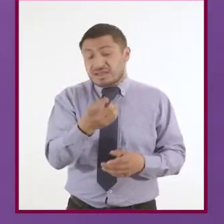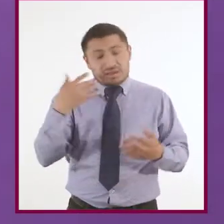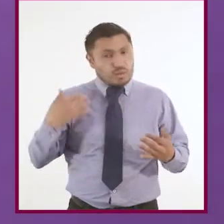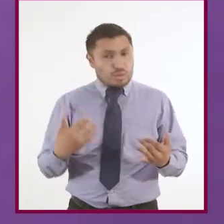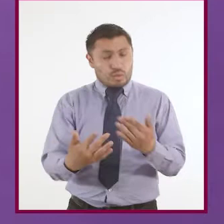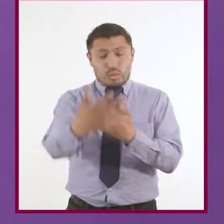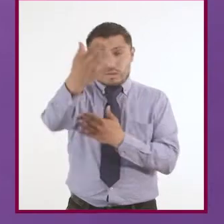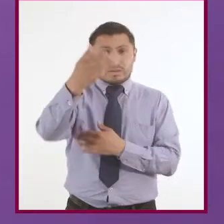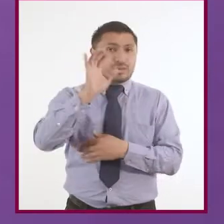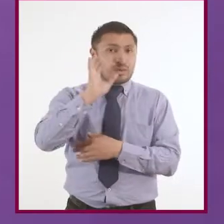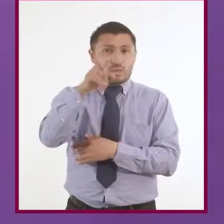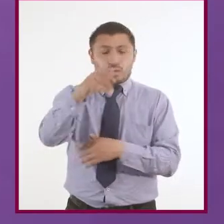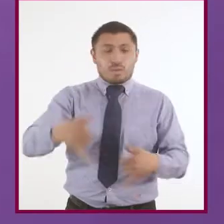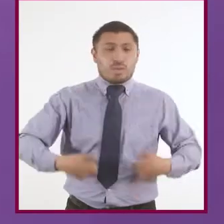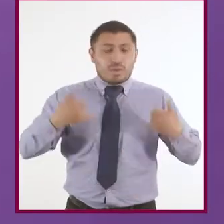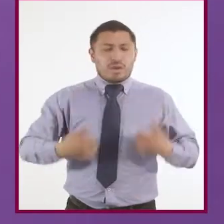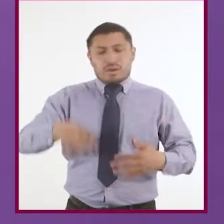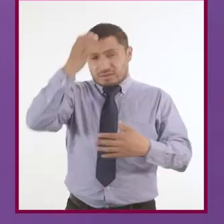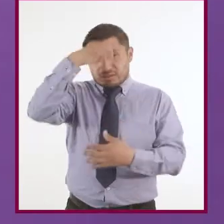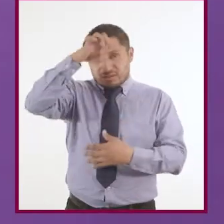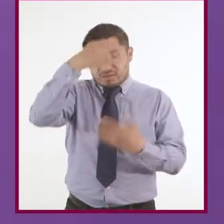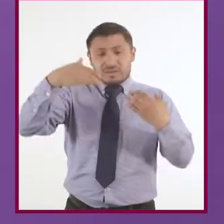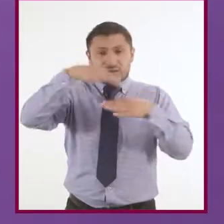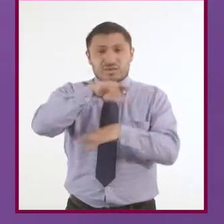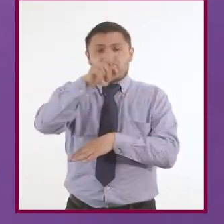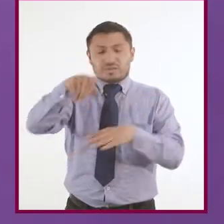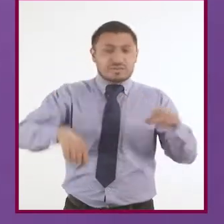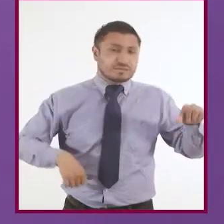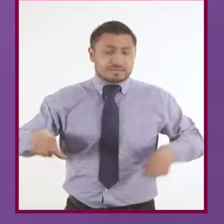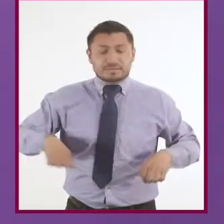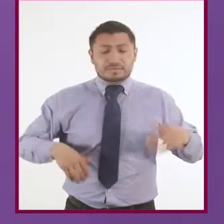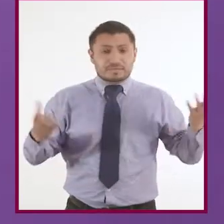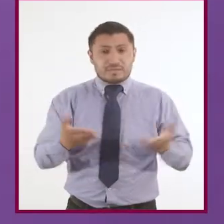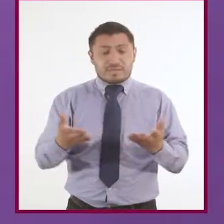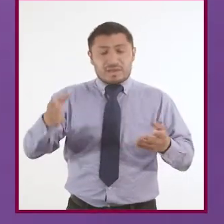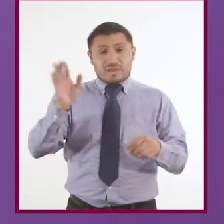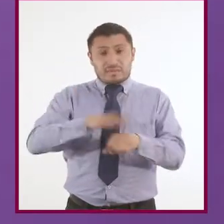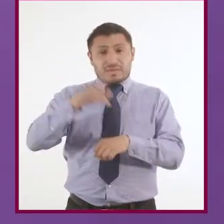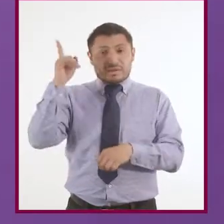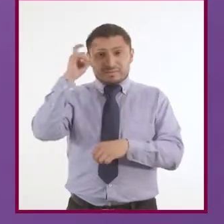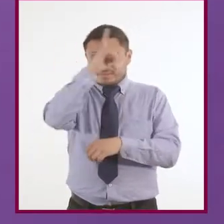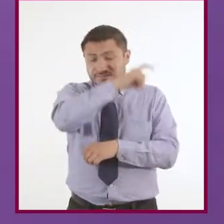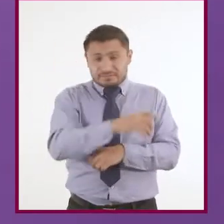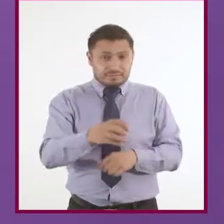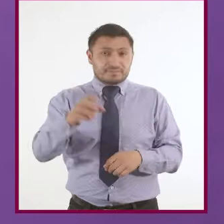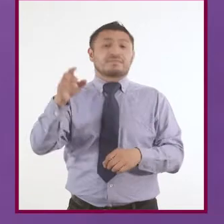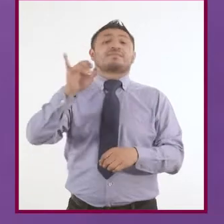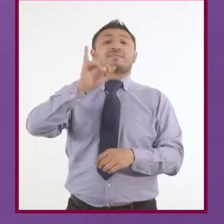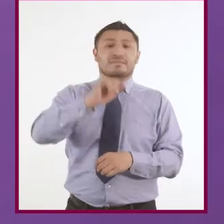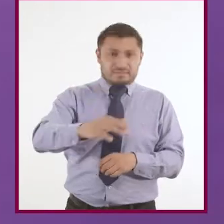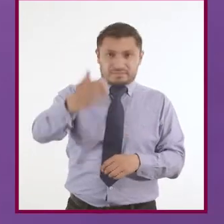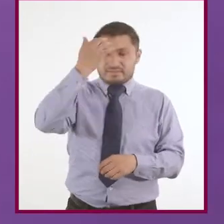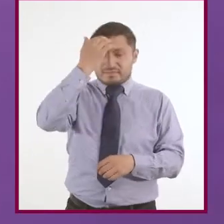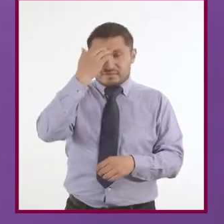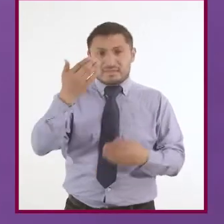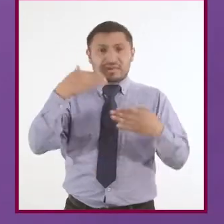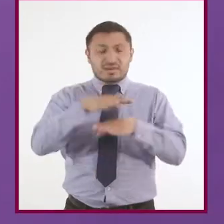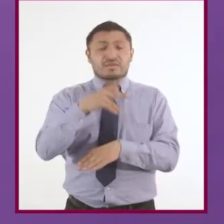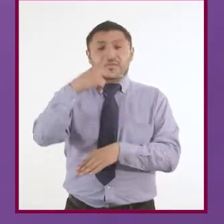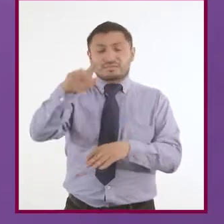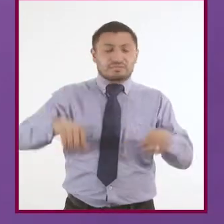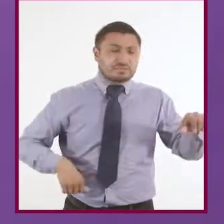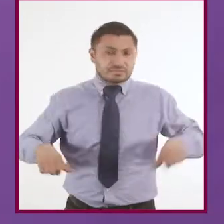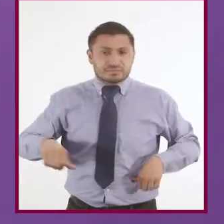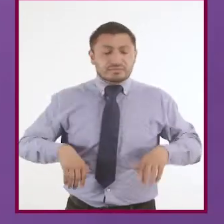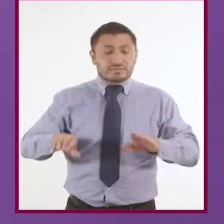la adolescencia, nuestra experiencia acerca de nuestros actos se torna más compleja. No solamente somos conscientes de que nuestras acciones